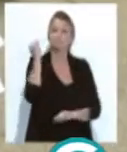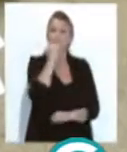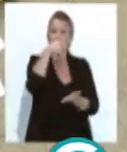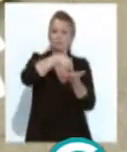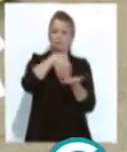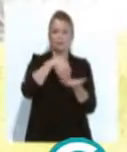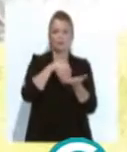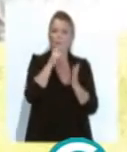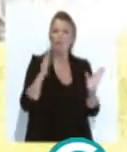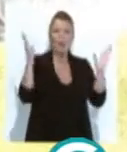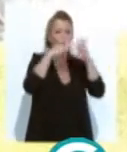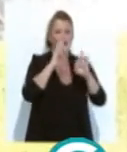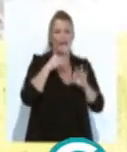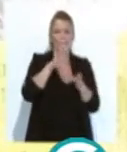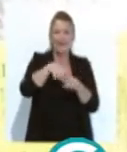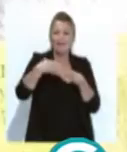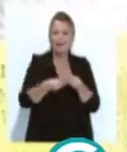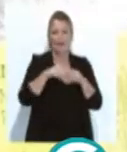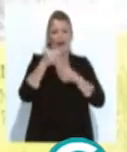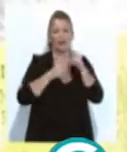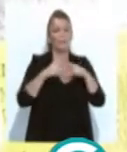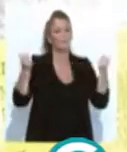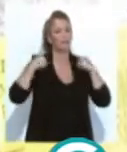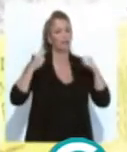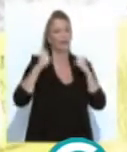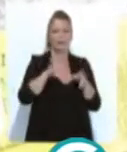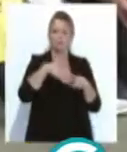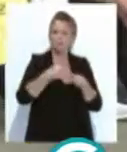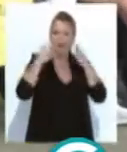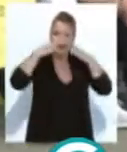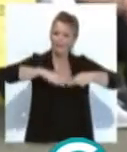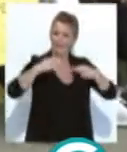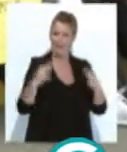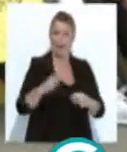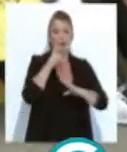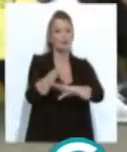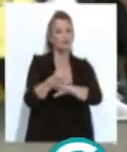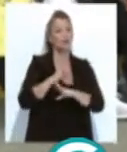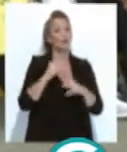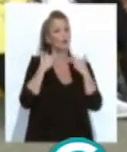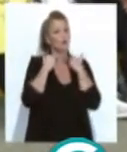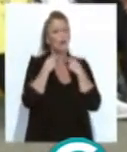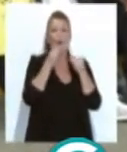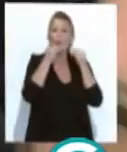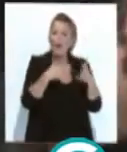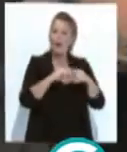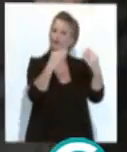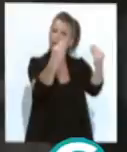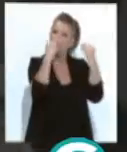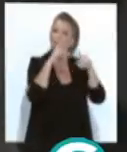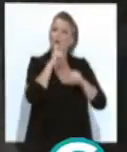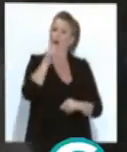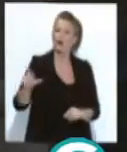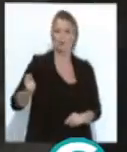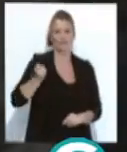sin carencias en el material y realizar las prácticas con materias primas reales. Exigen a la Diputación una buena formación como